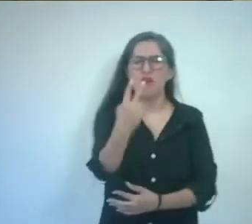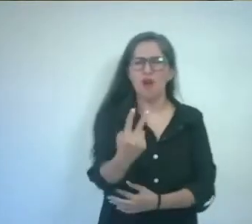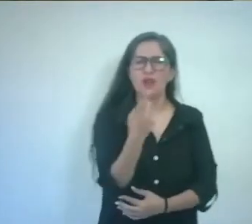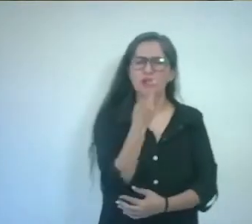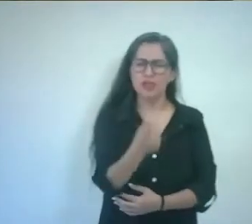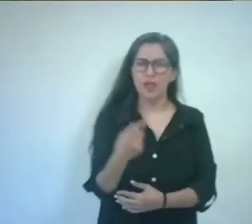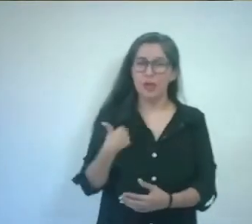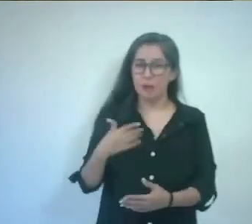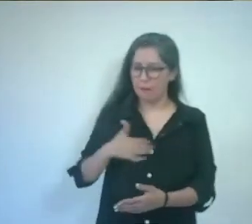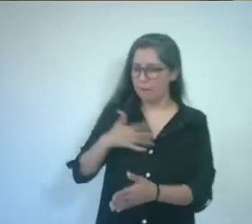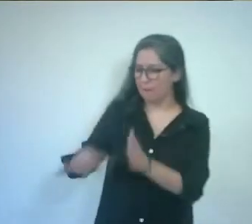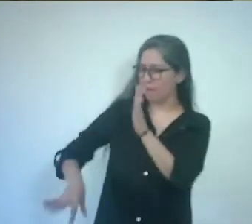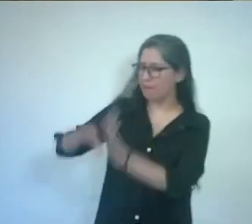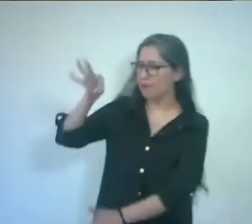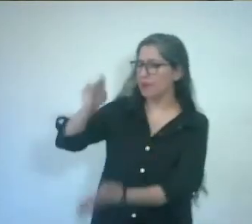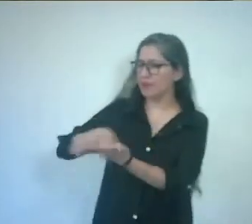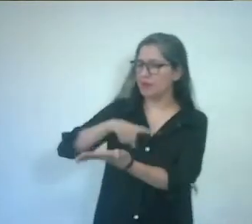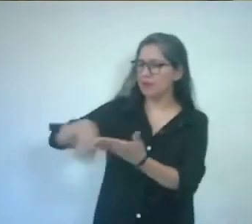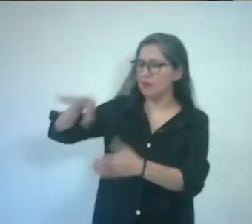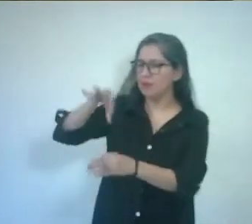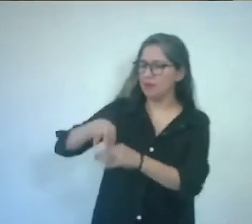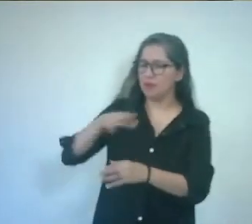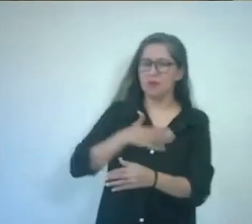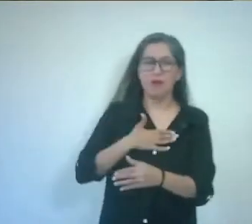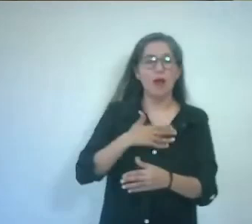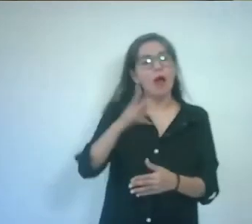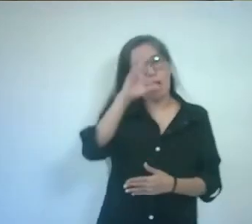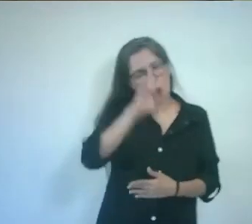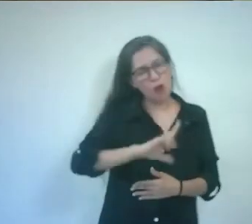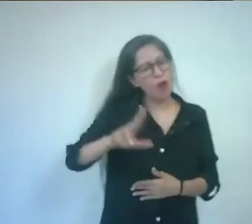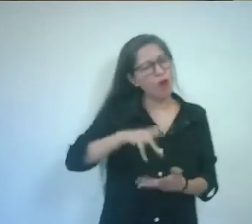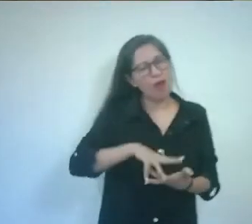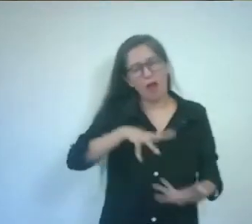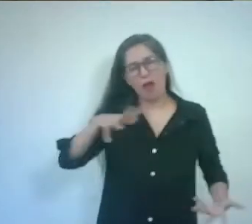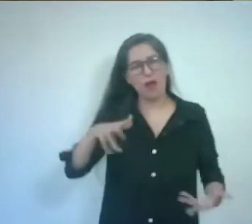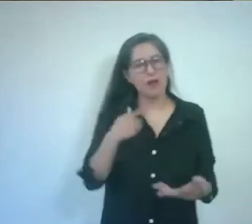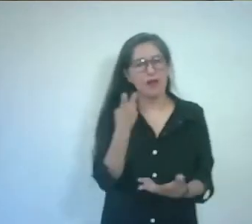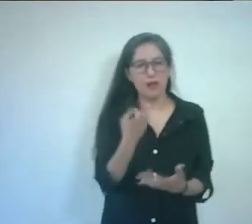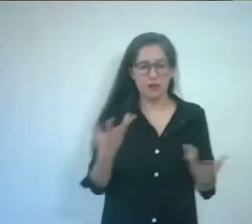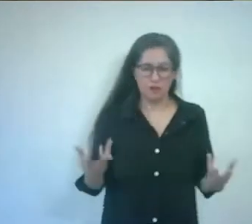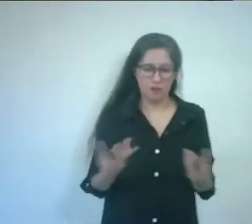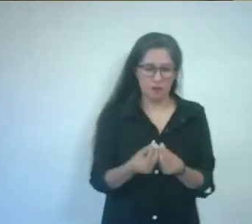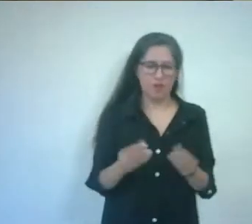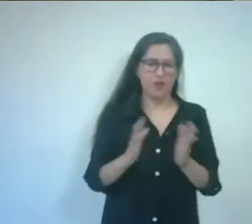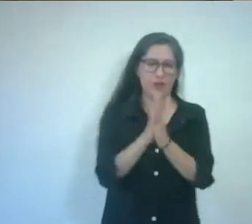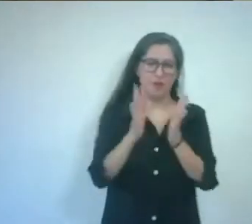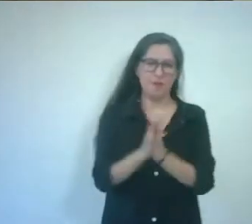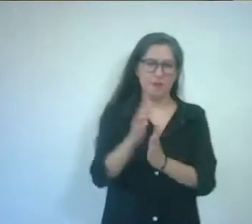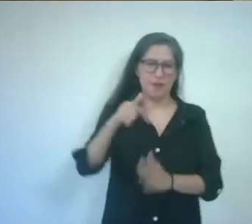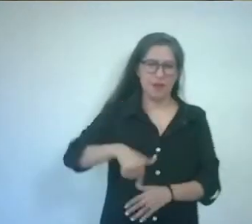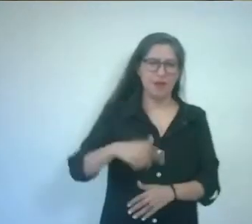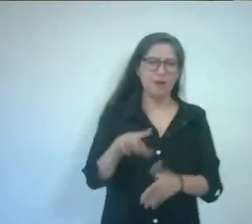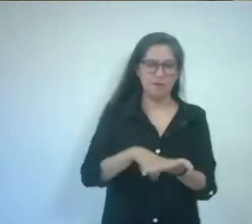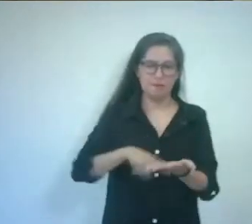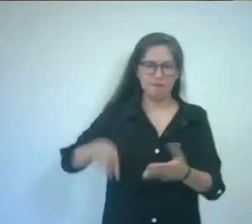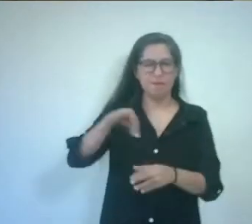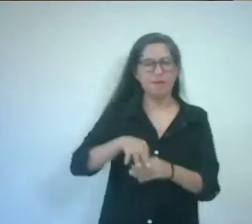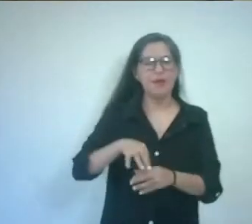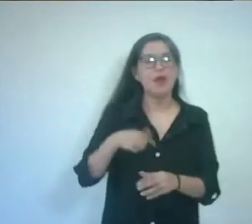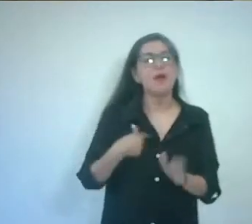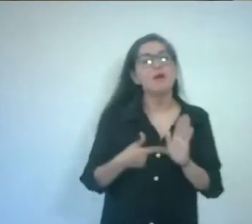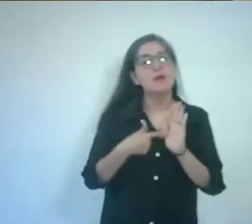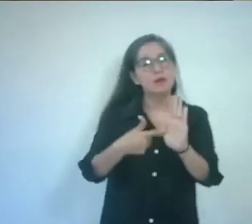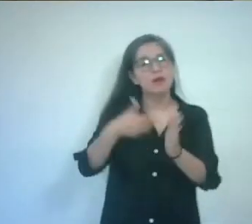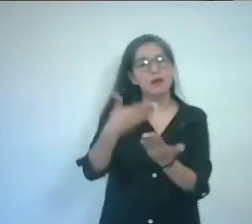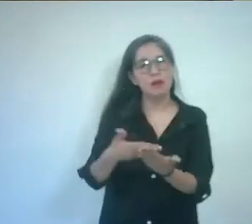a través del voto, y que ha sido un gran honor también el formar parte de este órgano electoral. Demostremos que queremos ser